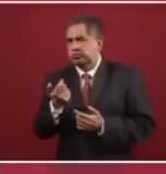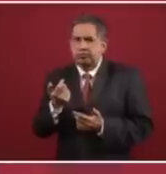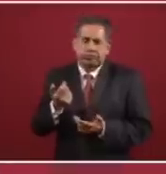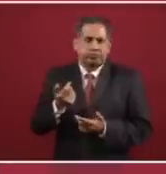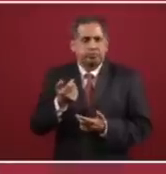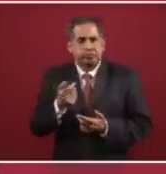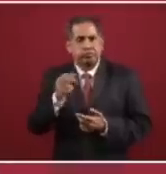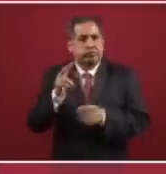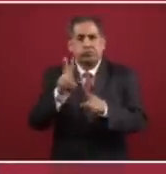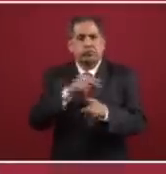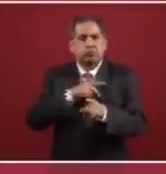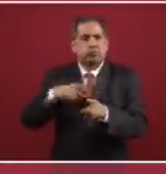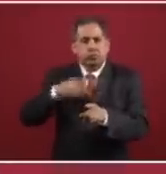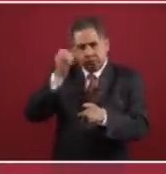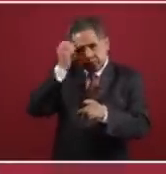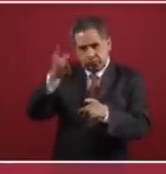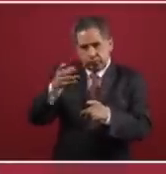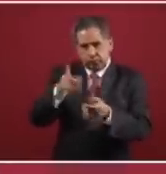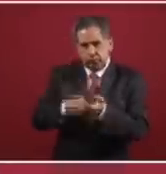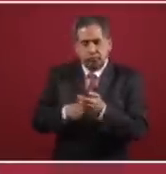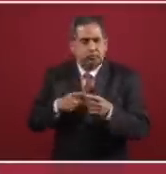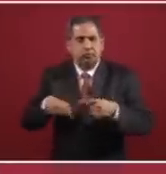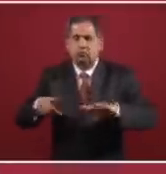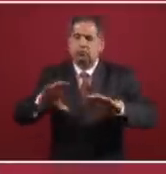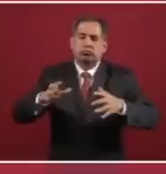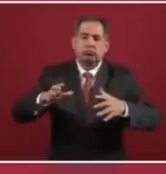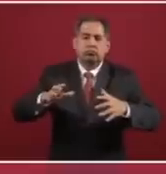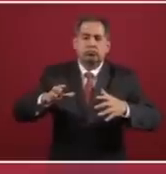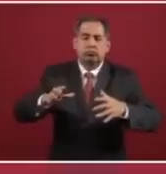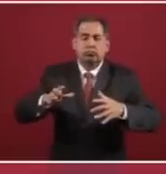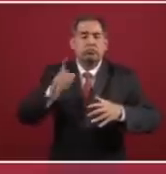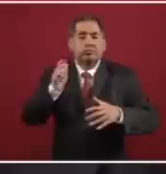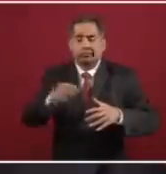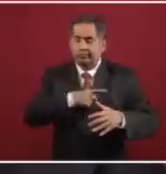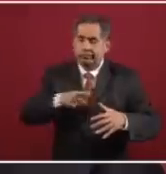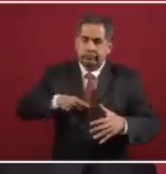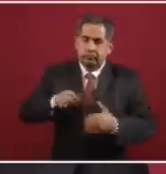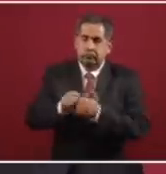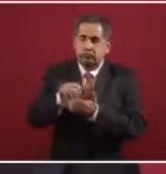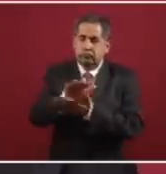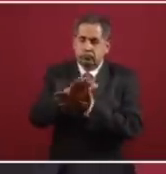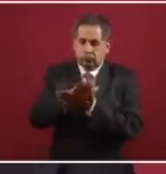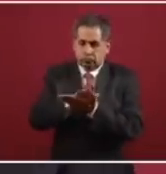no olvidar que el poder es humildad